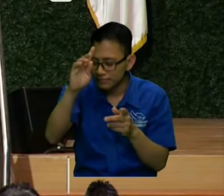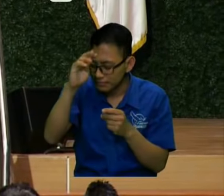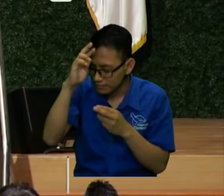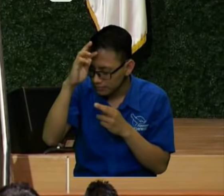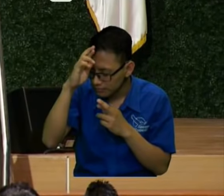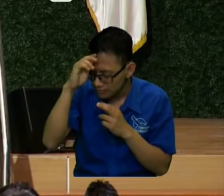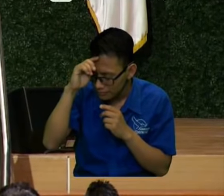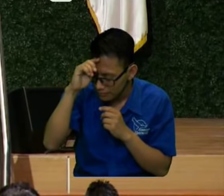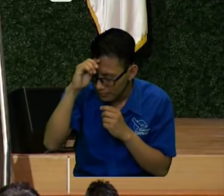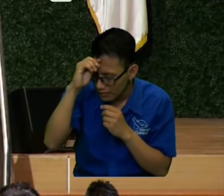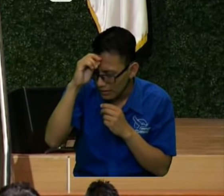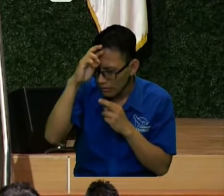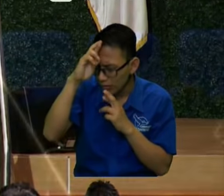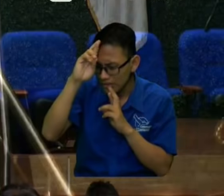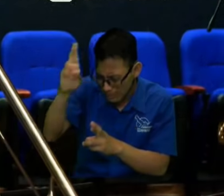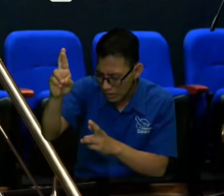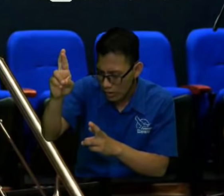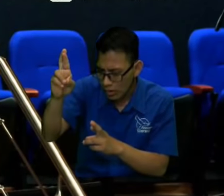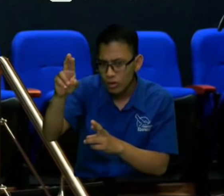estabas deformado.